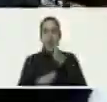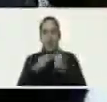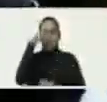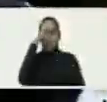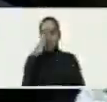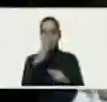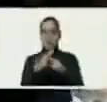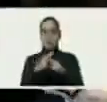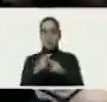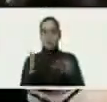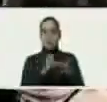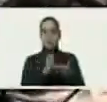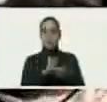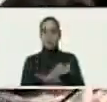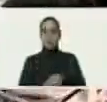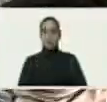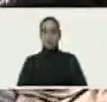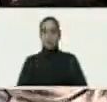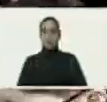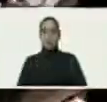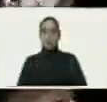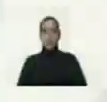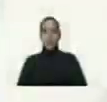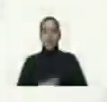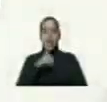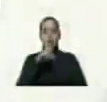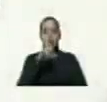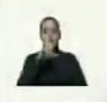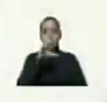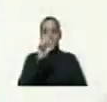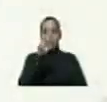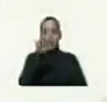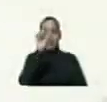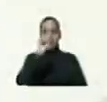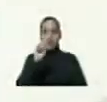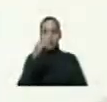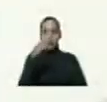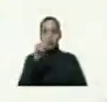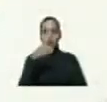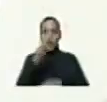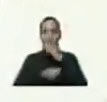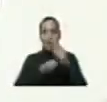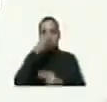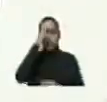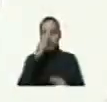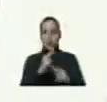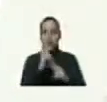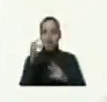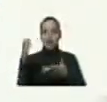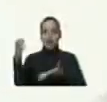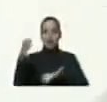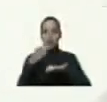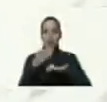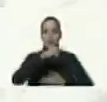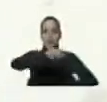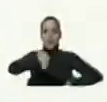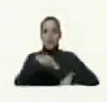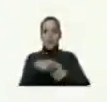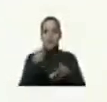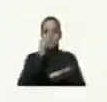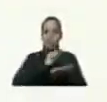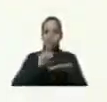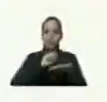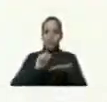y tributo a Luis Alberto Crespo, quien figura como homenajeado y que tiene Premio Nacional de Literatura